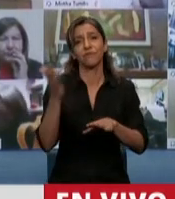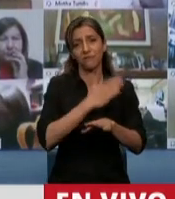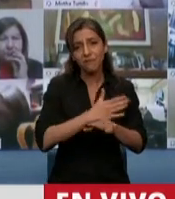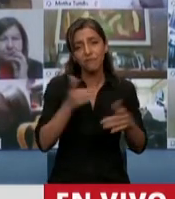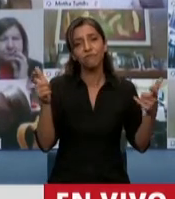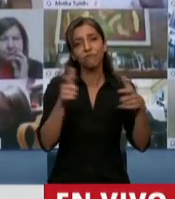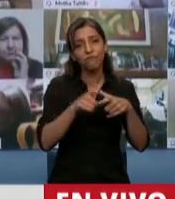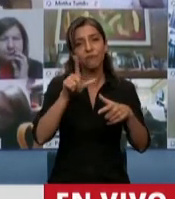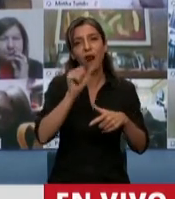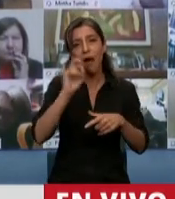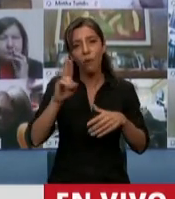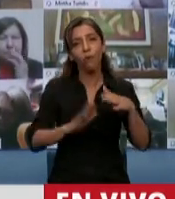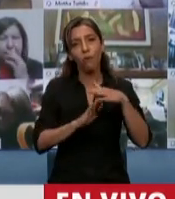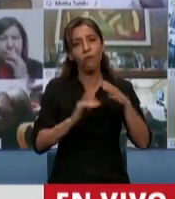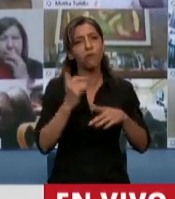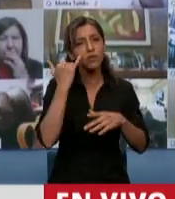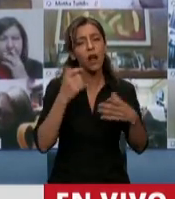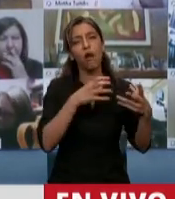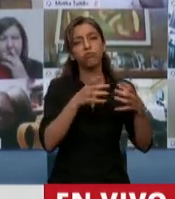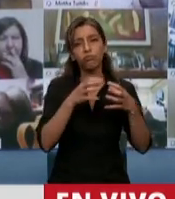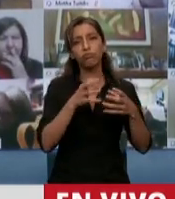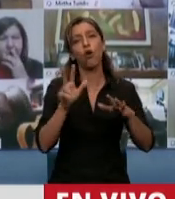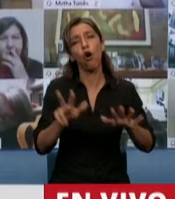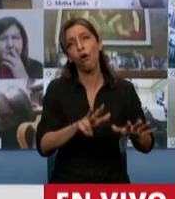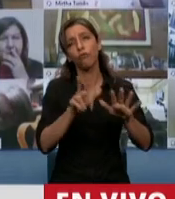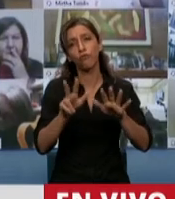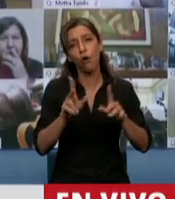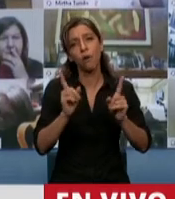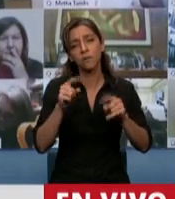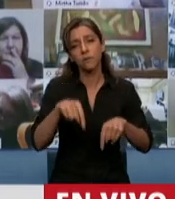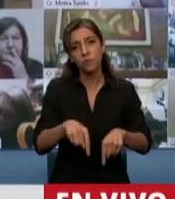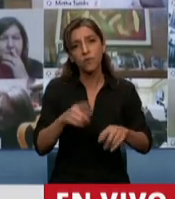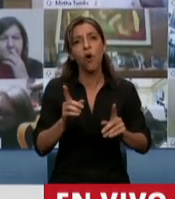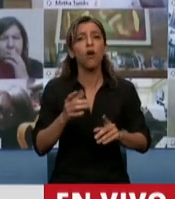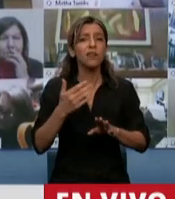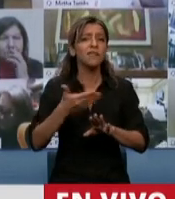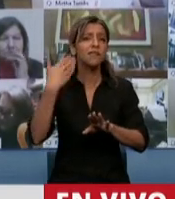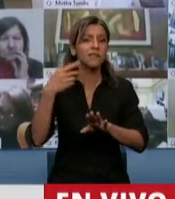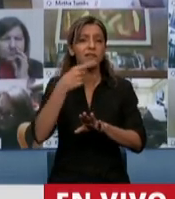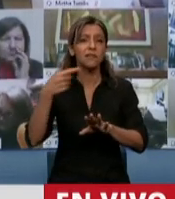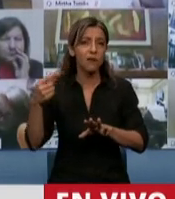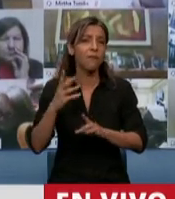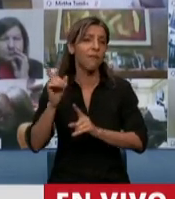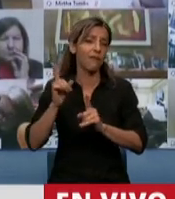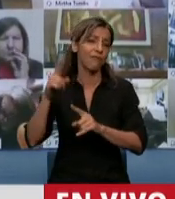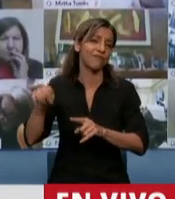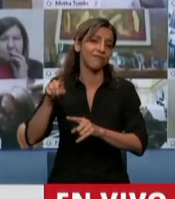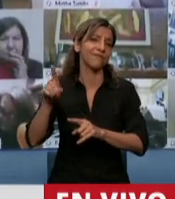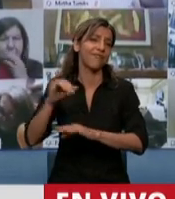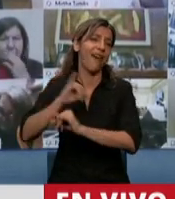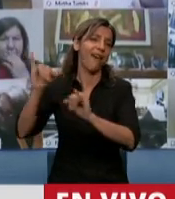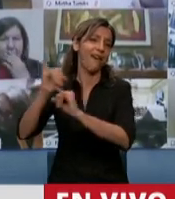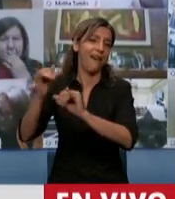semana que lo venían diciendo por todos los medios en los que pudieron tener un micrófono, que no iban a